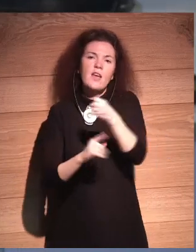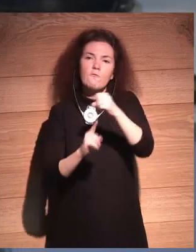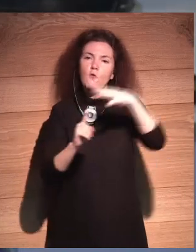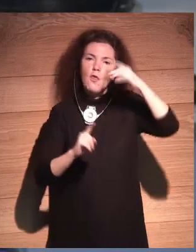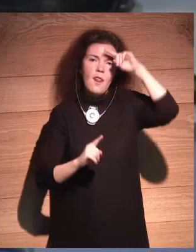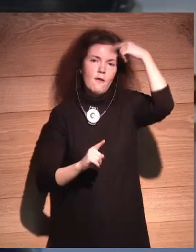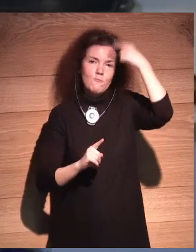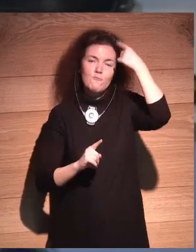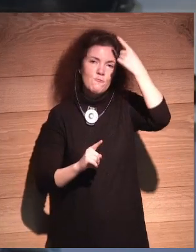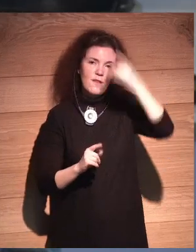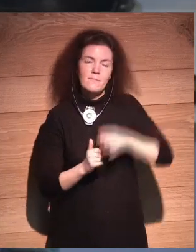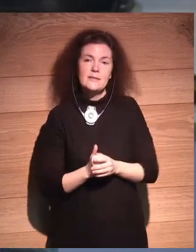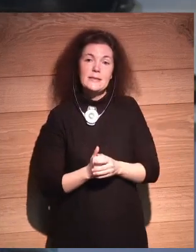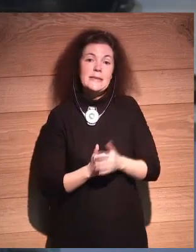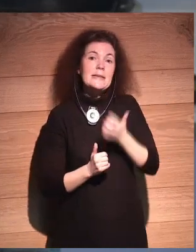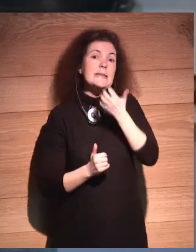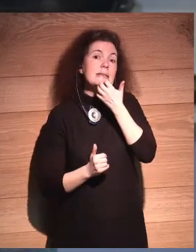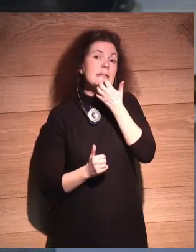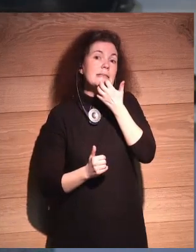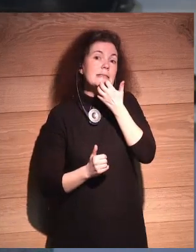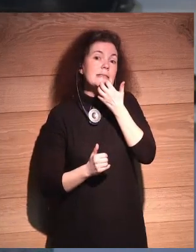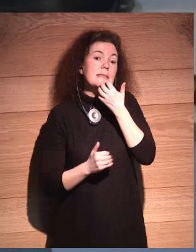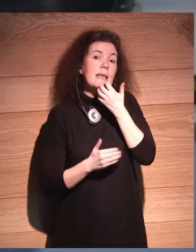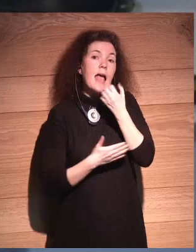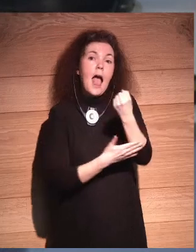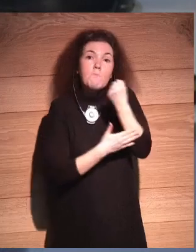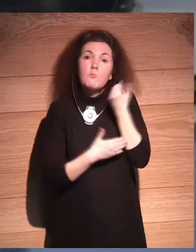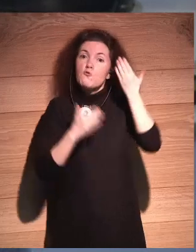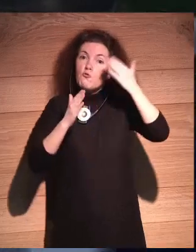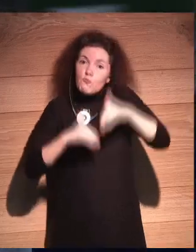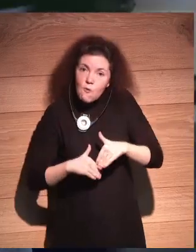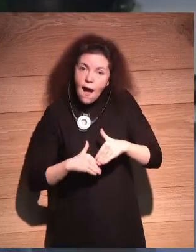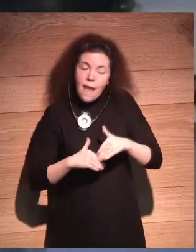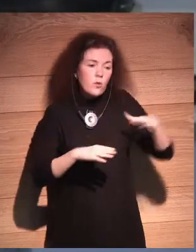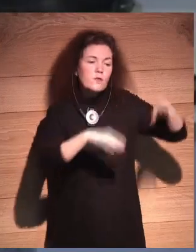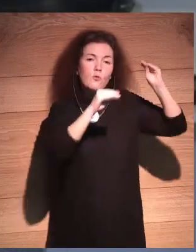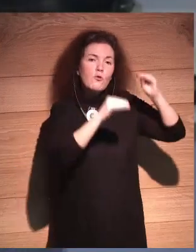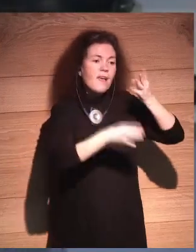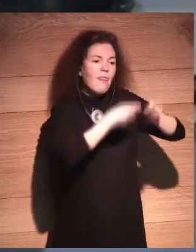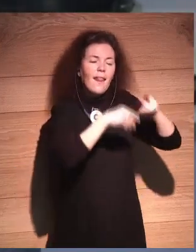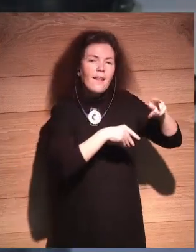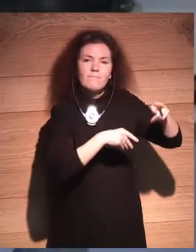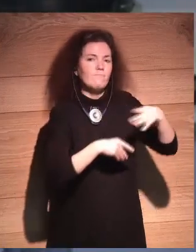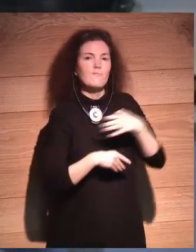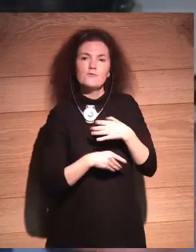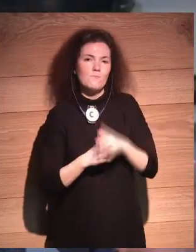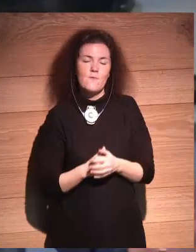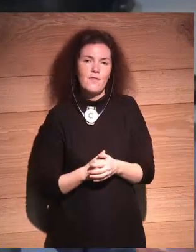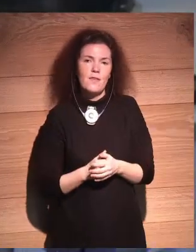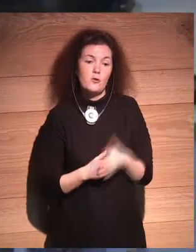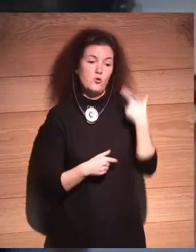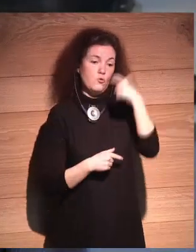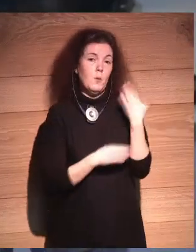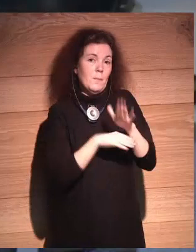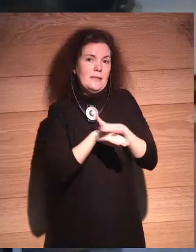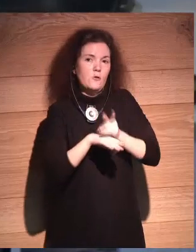Cultura que sin este tipo de respaldos no se celebraría en Burgos, ¿no? La verdad es que, bueno, no me he presentado,